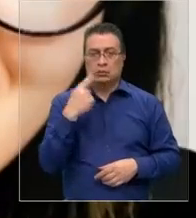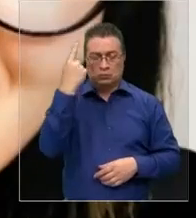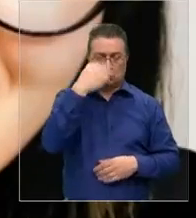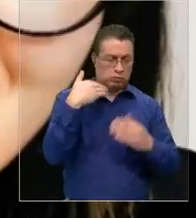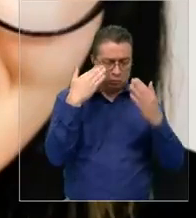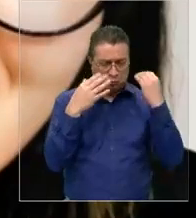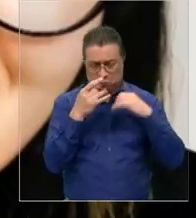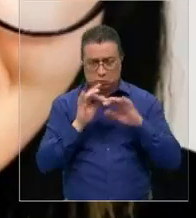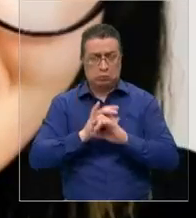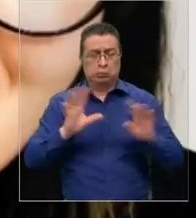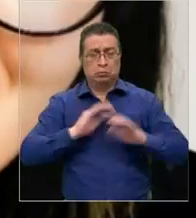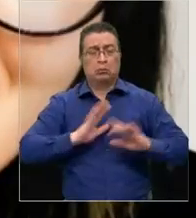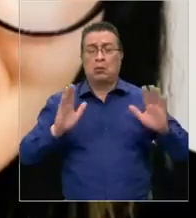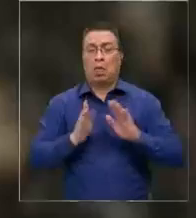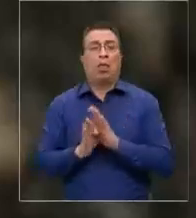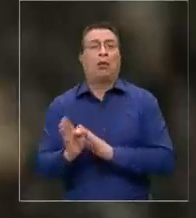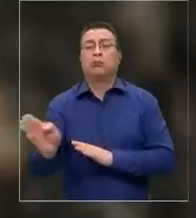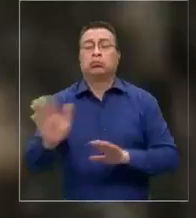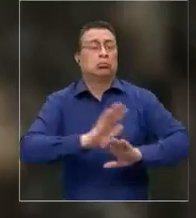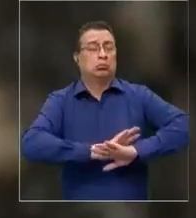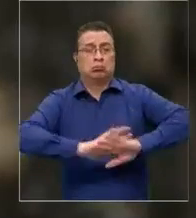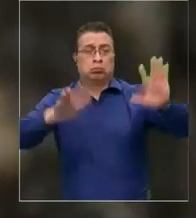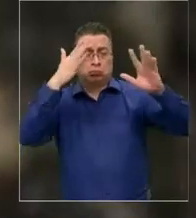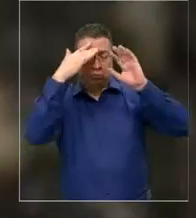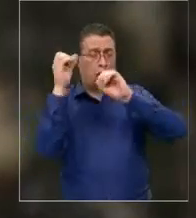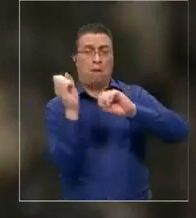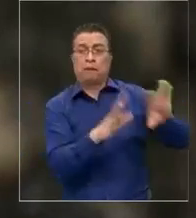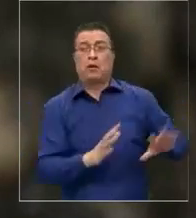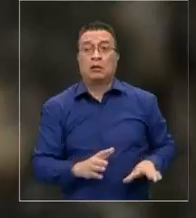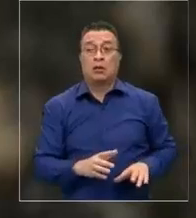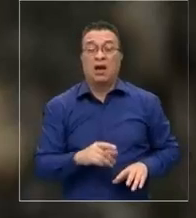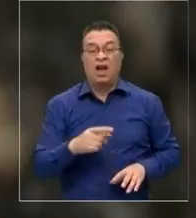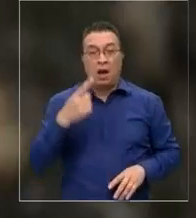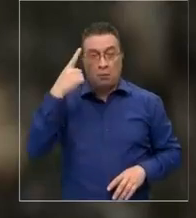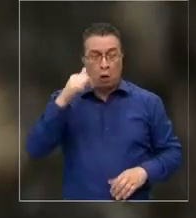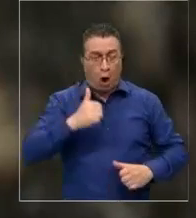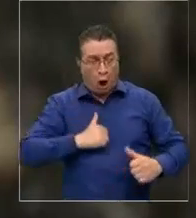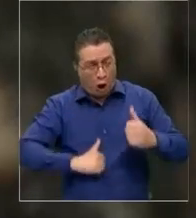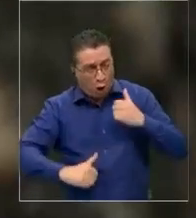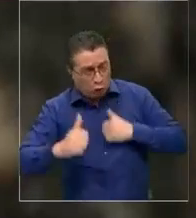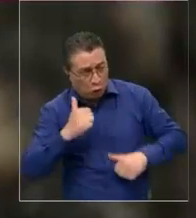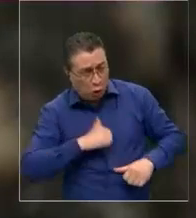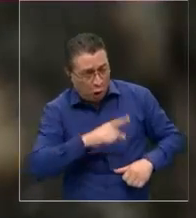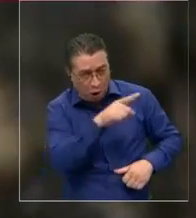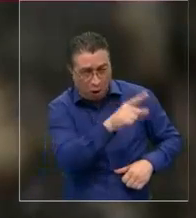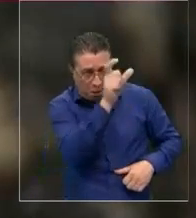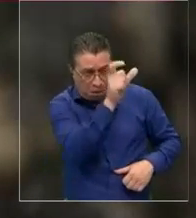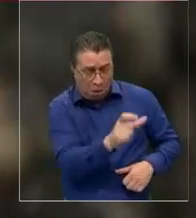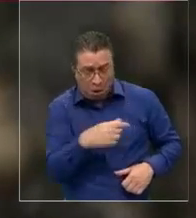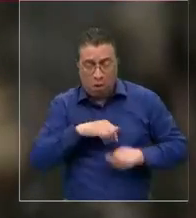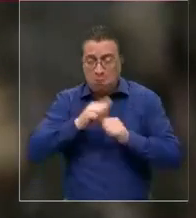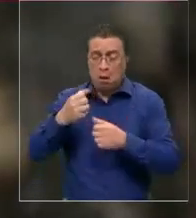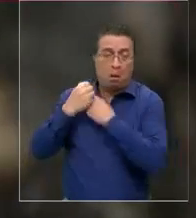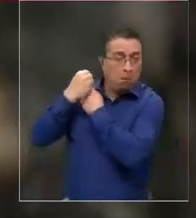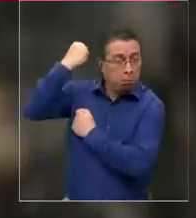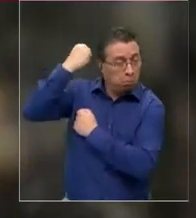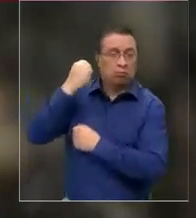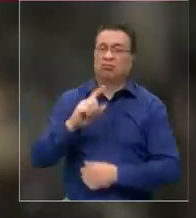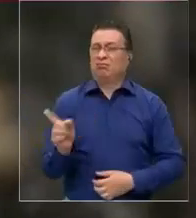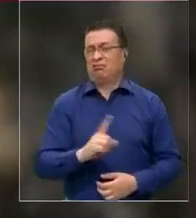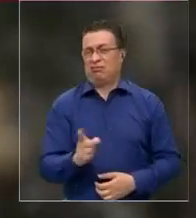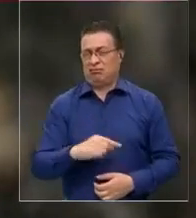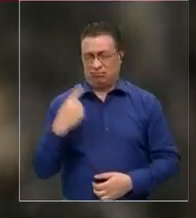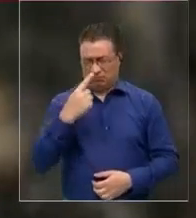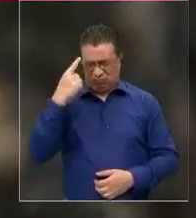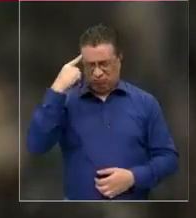arregla y sigue adelante. Po. Ese era nuestro lema. Po. Pero no de sufrir por un hombre ni siquiera matarse. O sea, en nuestra cabeza no está